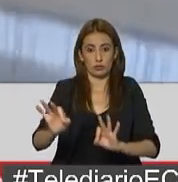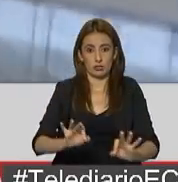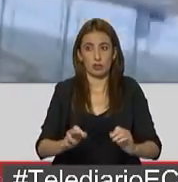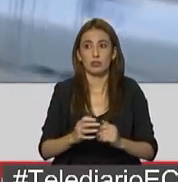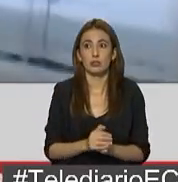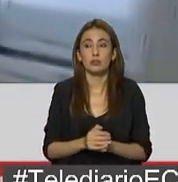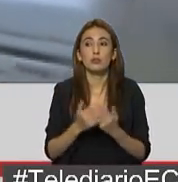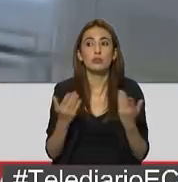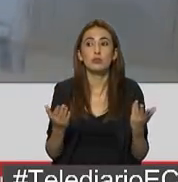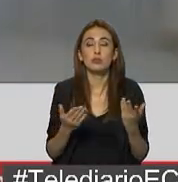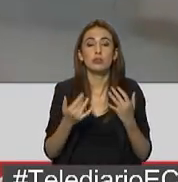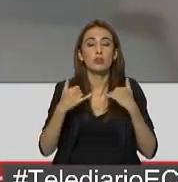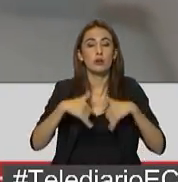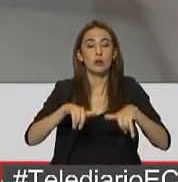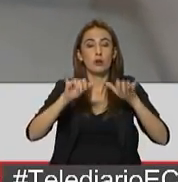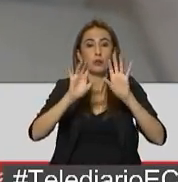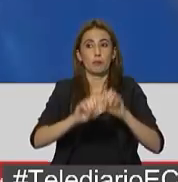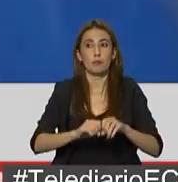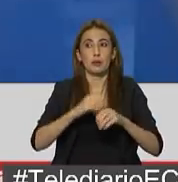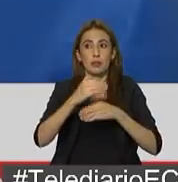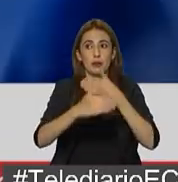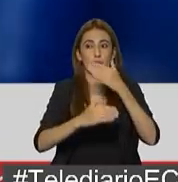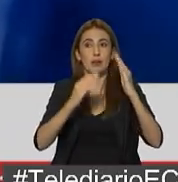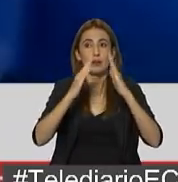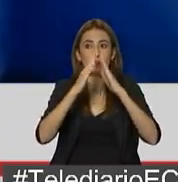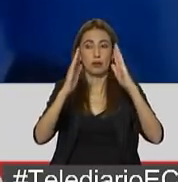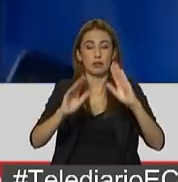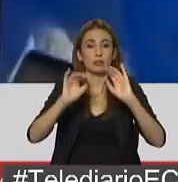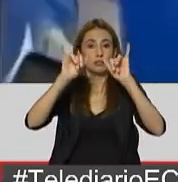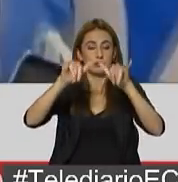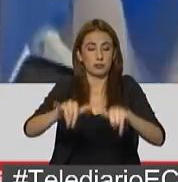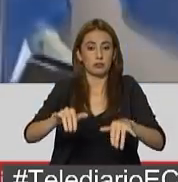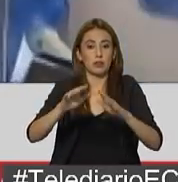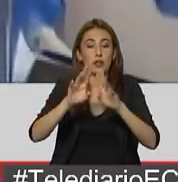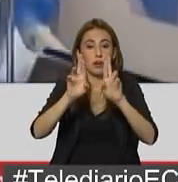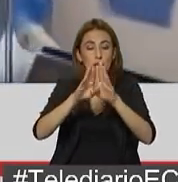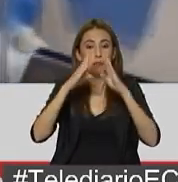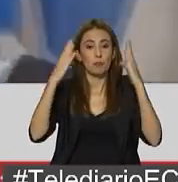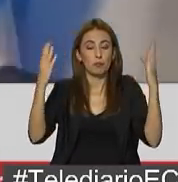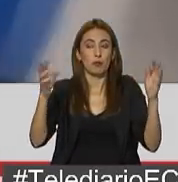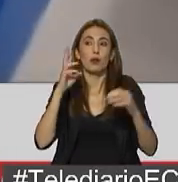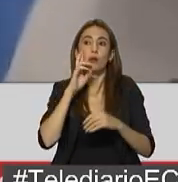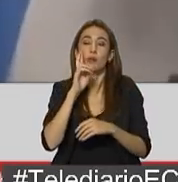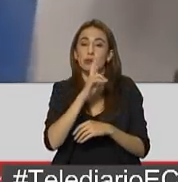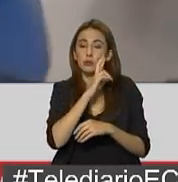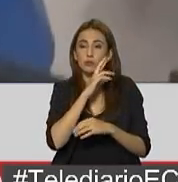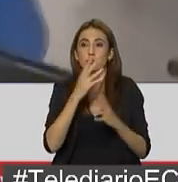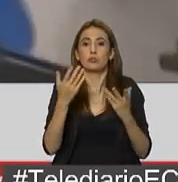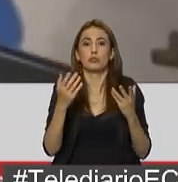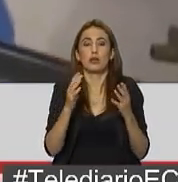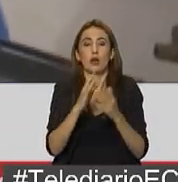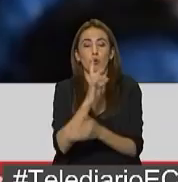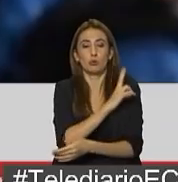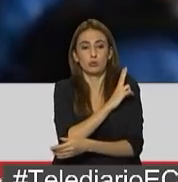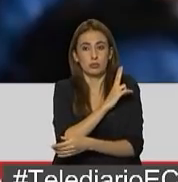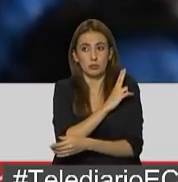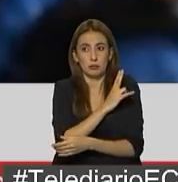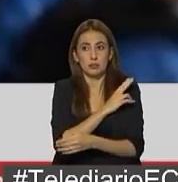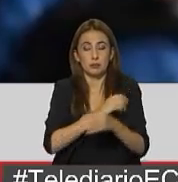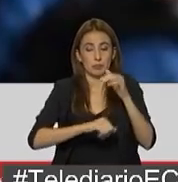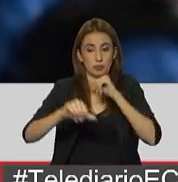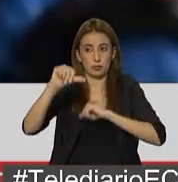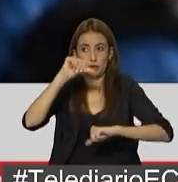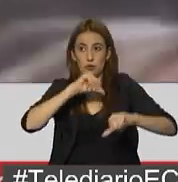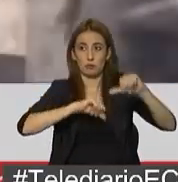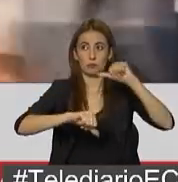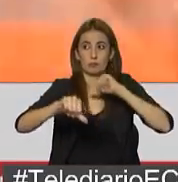el estado se encuentra en la fase 3 de confinamiento, que permite la apertura de restaurantes, instituciones de educación superior para uso de laboratorios y